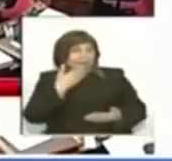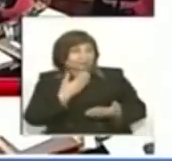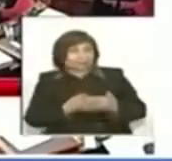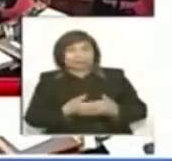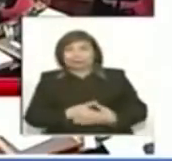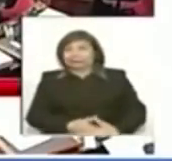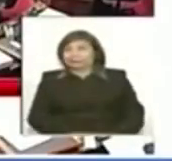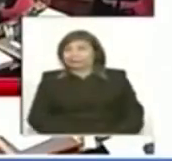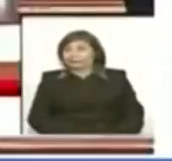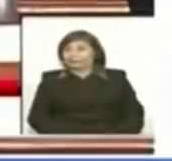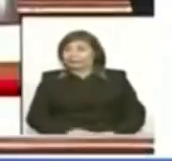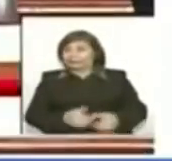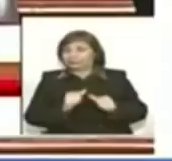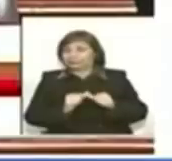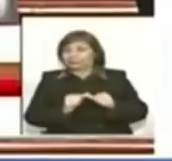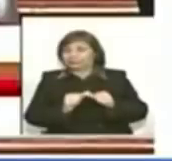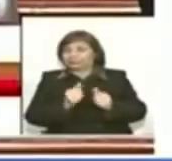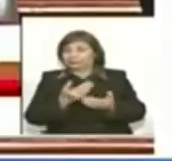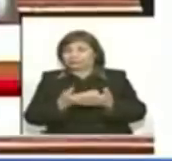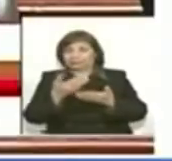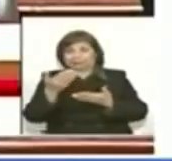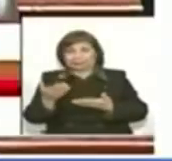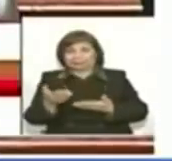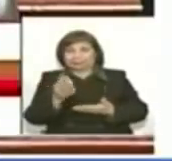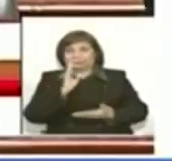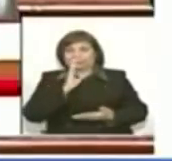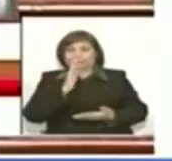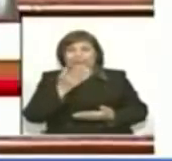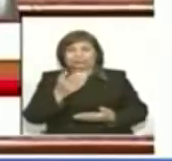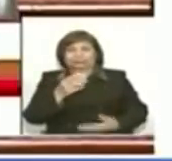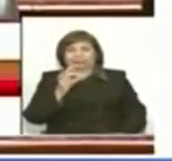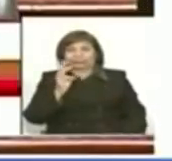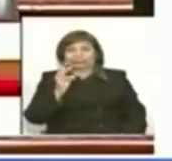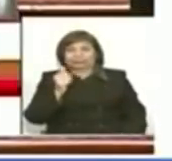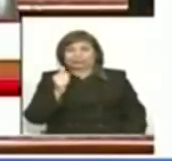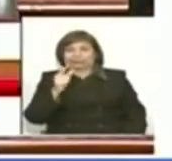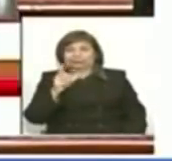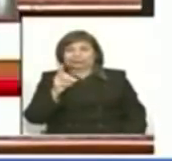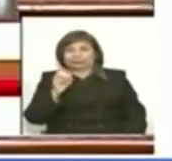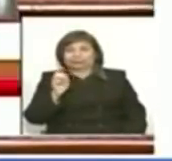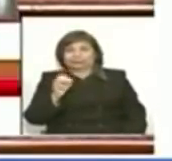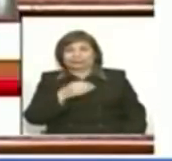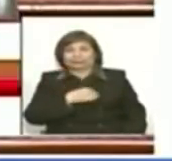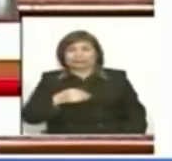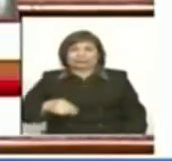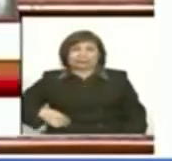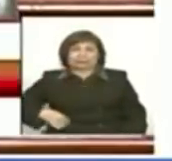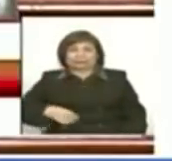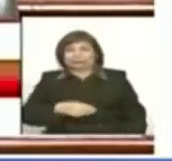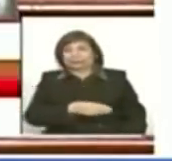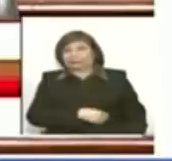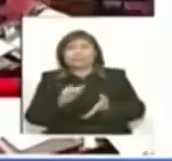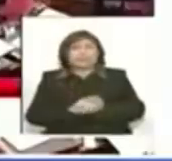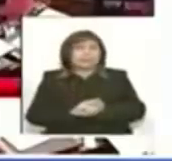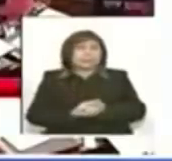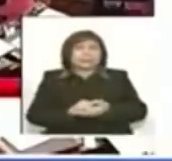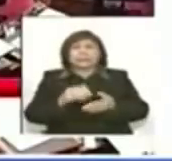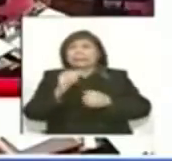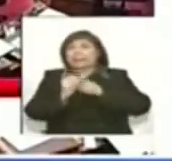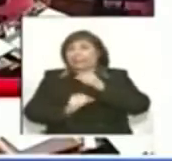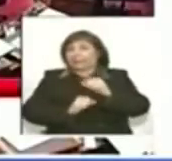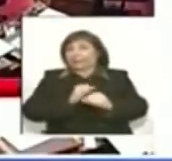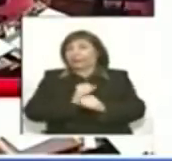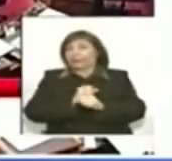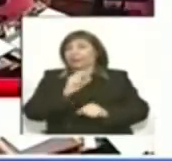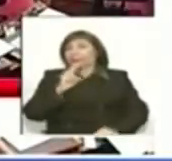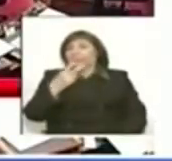Pero estamos optimistas con que hoy podemos, antes de la medianoche, creo lo ideal es que